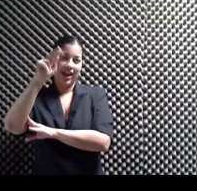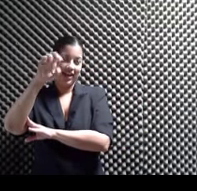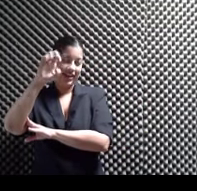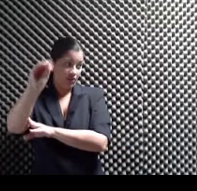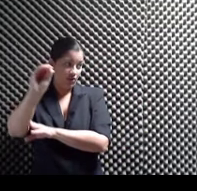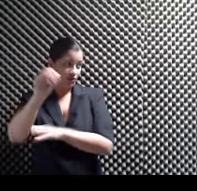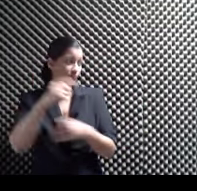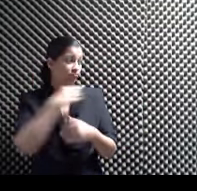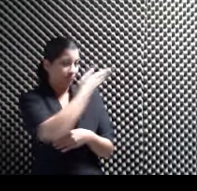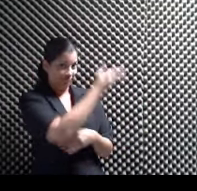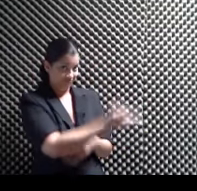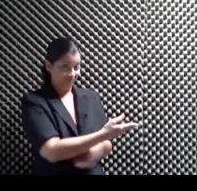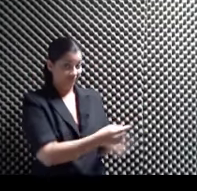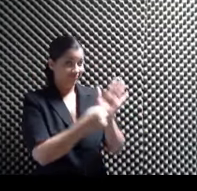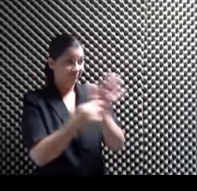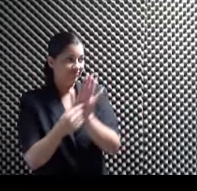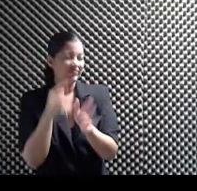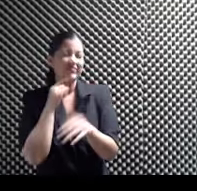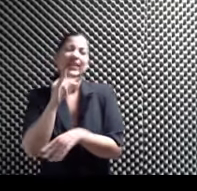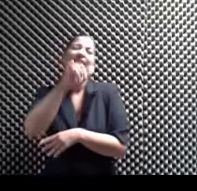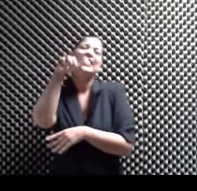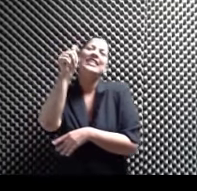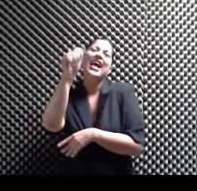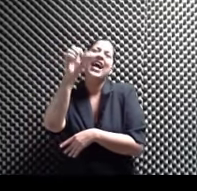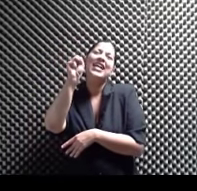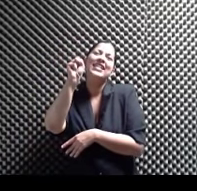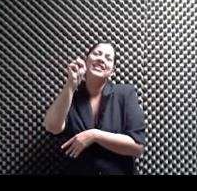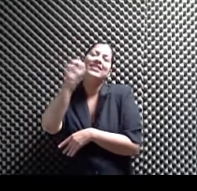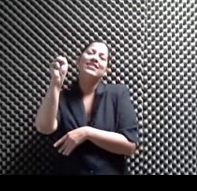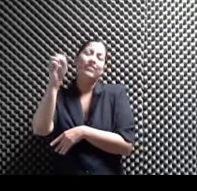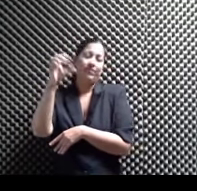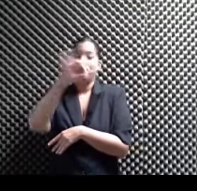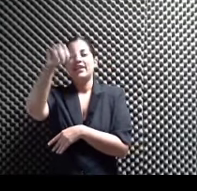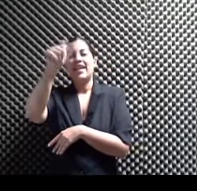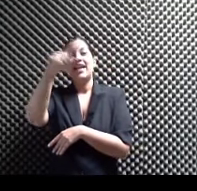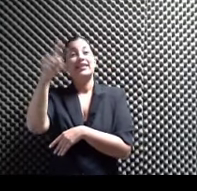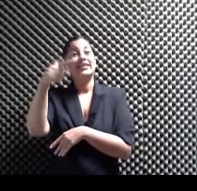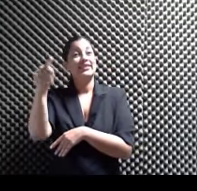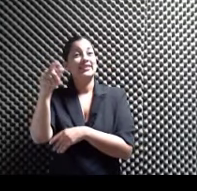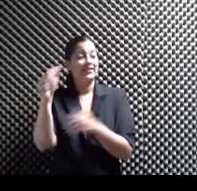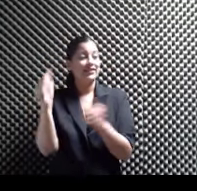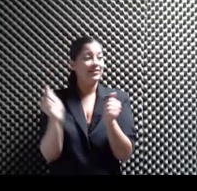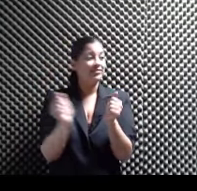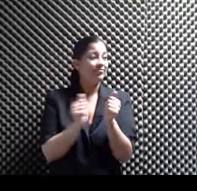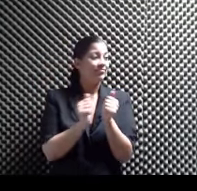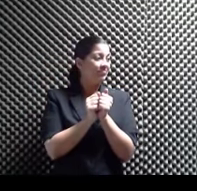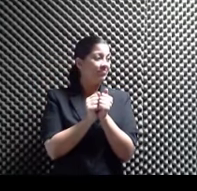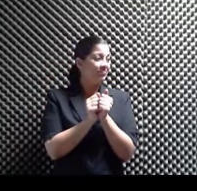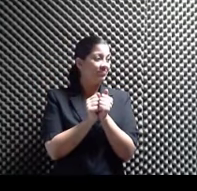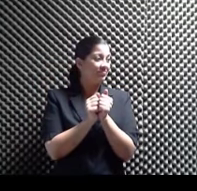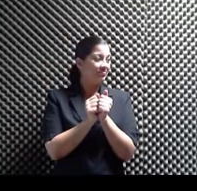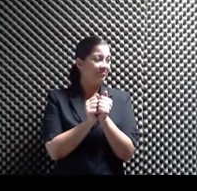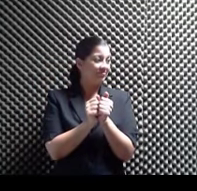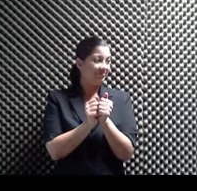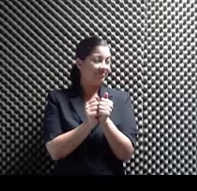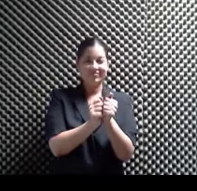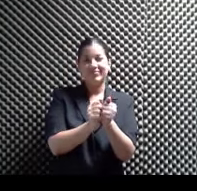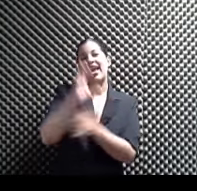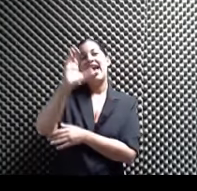Mira Va más allá del jazz Con toques caribeños Palabras de De Javier Santiago Bajista